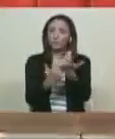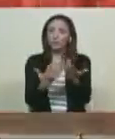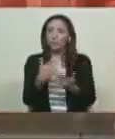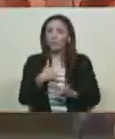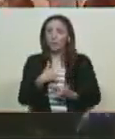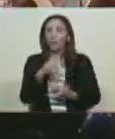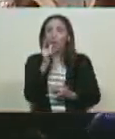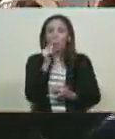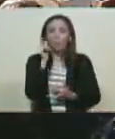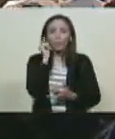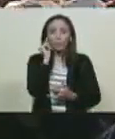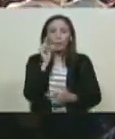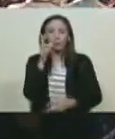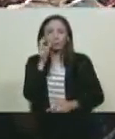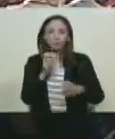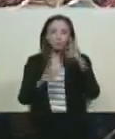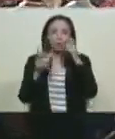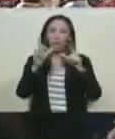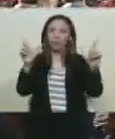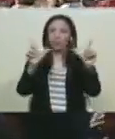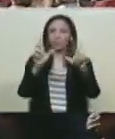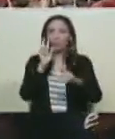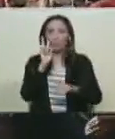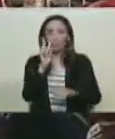hombres y mujeres que me escuchan a través de la televisión,